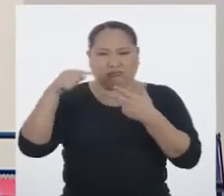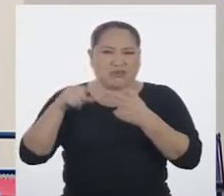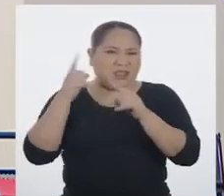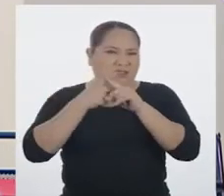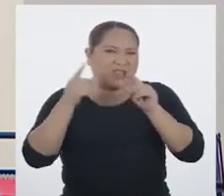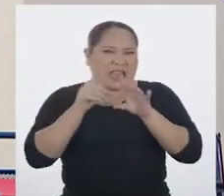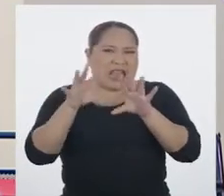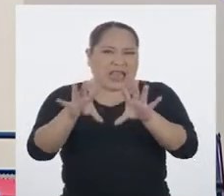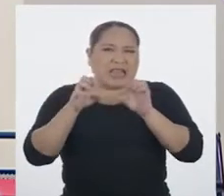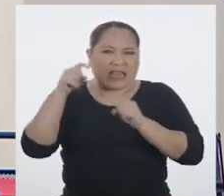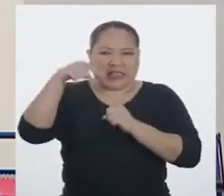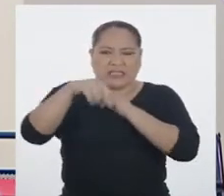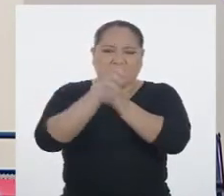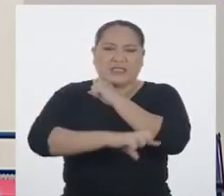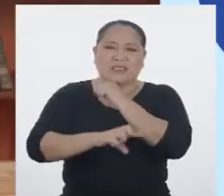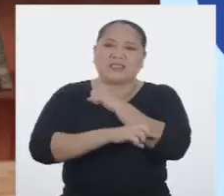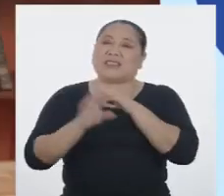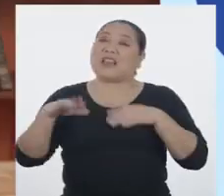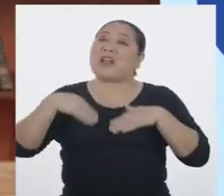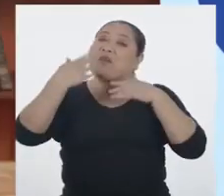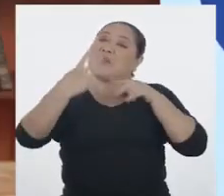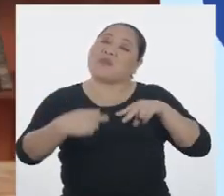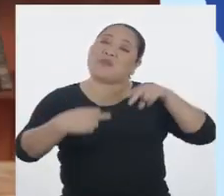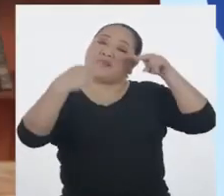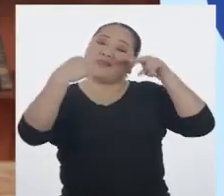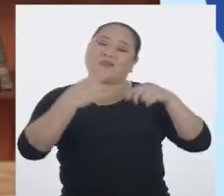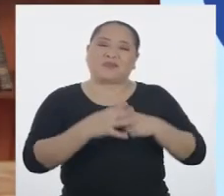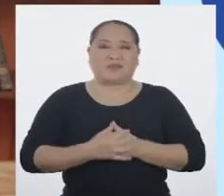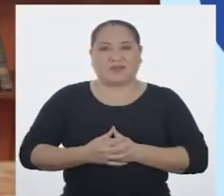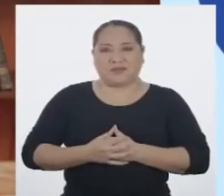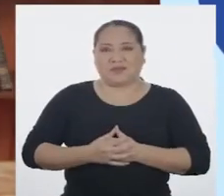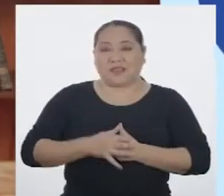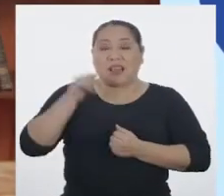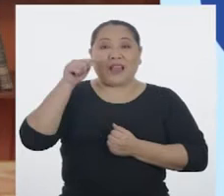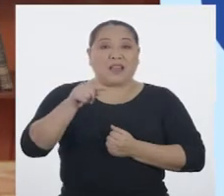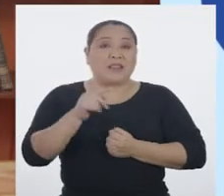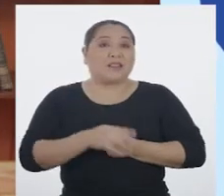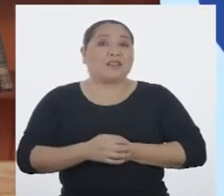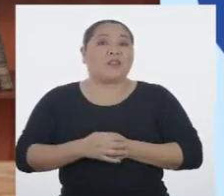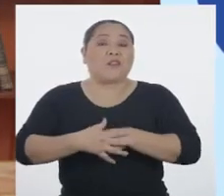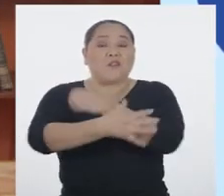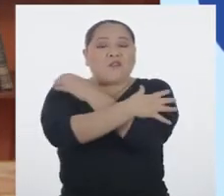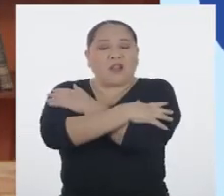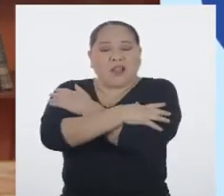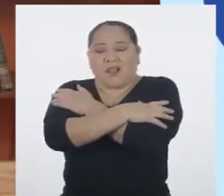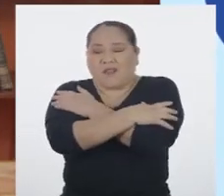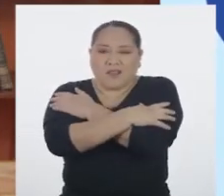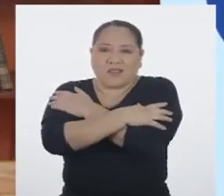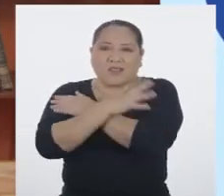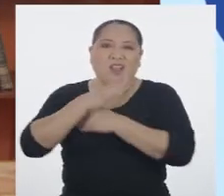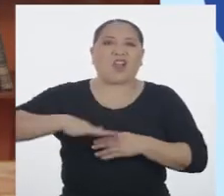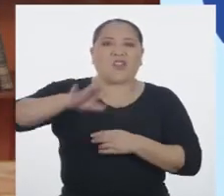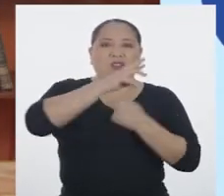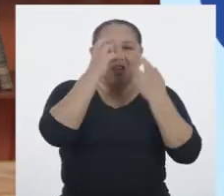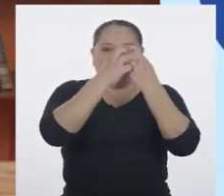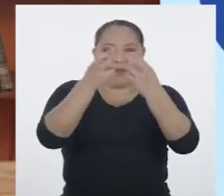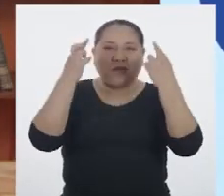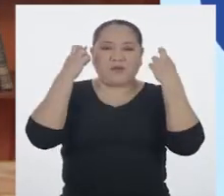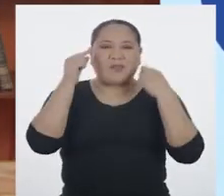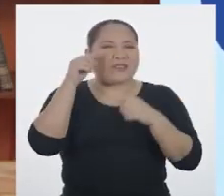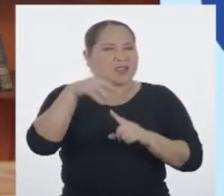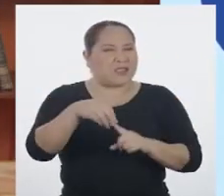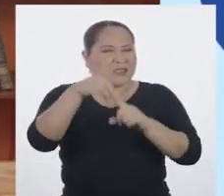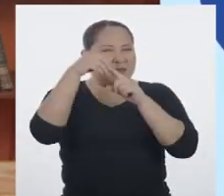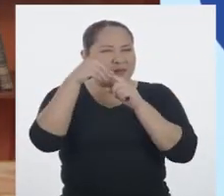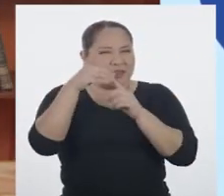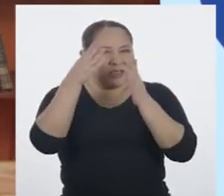tipos de heladas que hay en nuestro país. Hasta una próxima oportunidad. Entonces, un fuerte abrazo a toda la